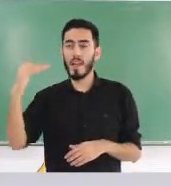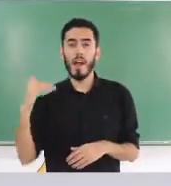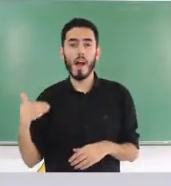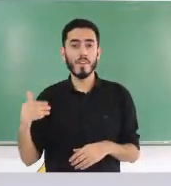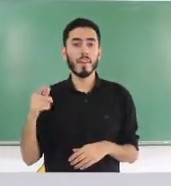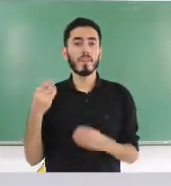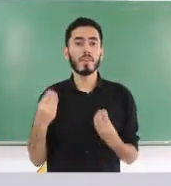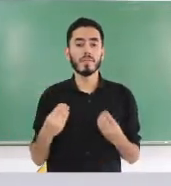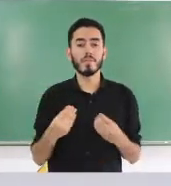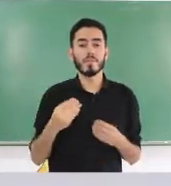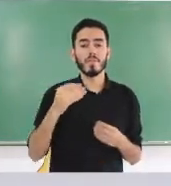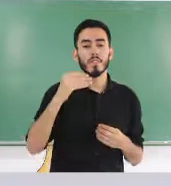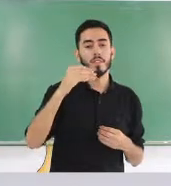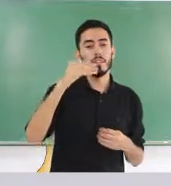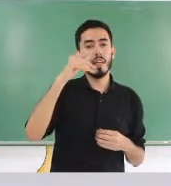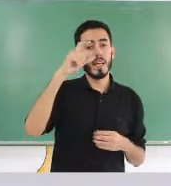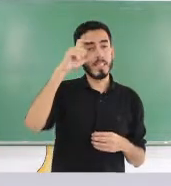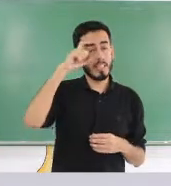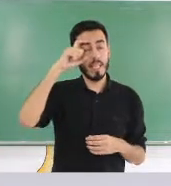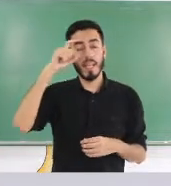CE.